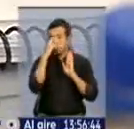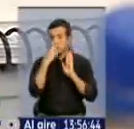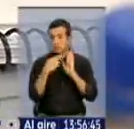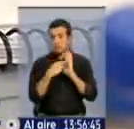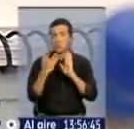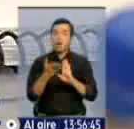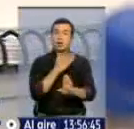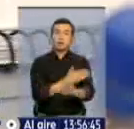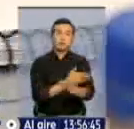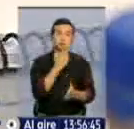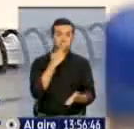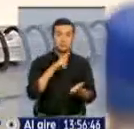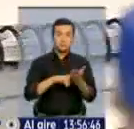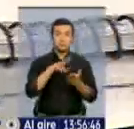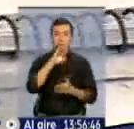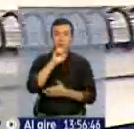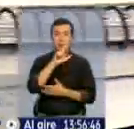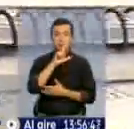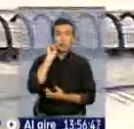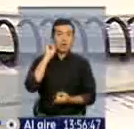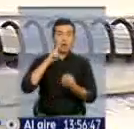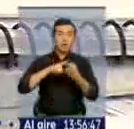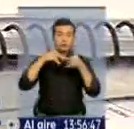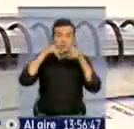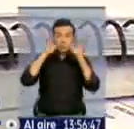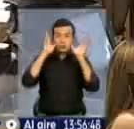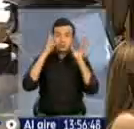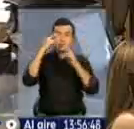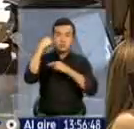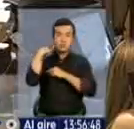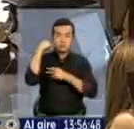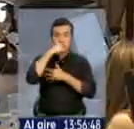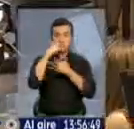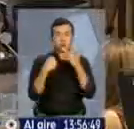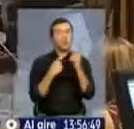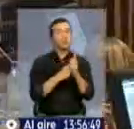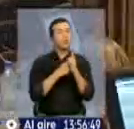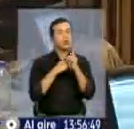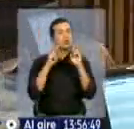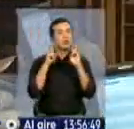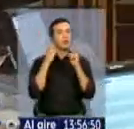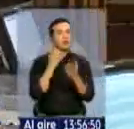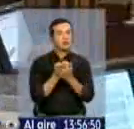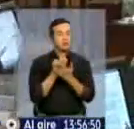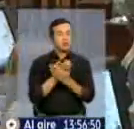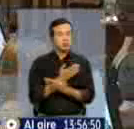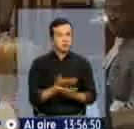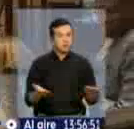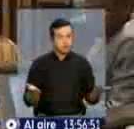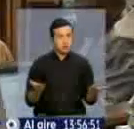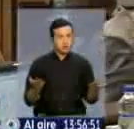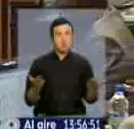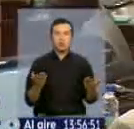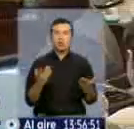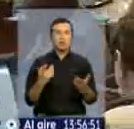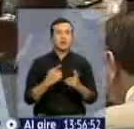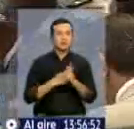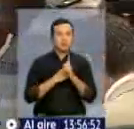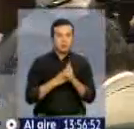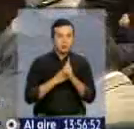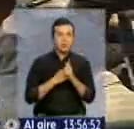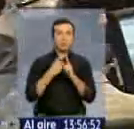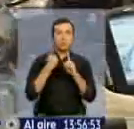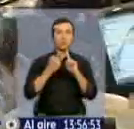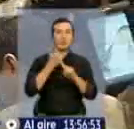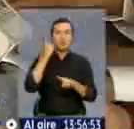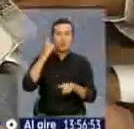envió una carta al CAL solicitando que hasta fin de año, y por tratarse de encargos urgentes en materia económica, el Pleno sea convocado una sola vez a la